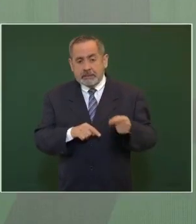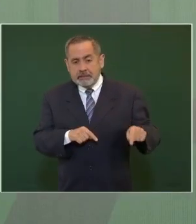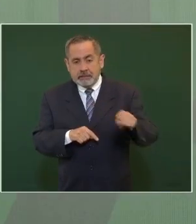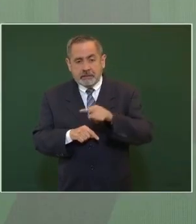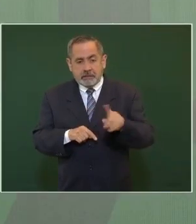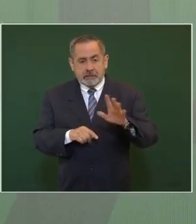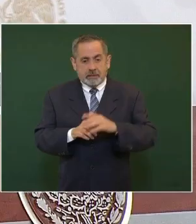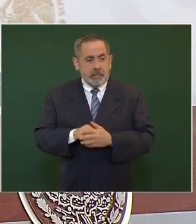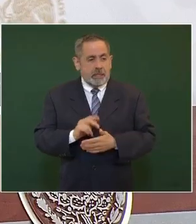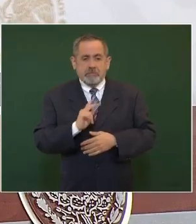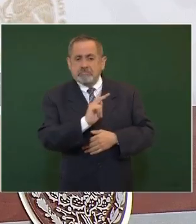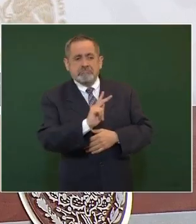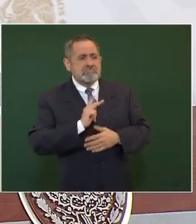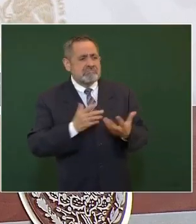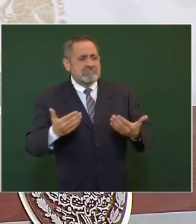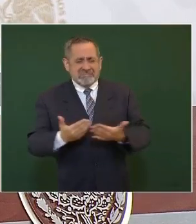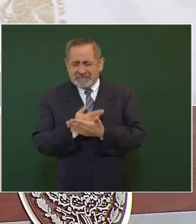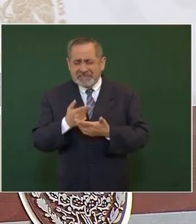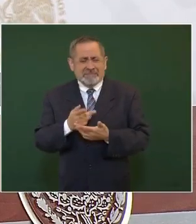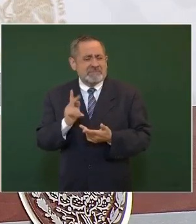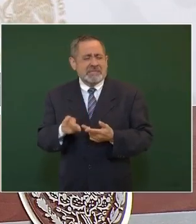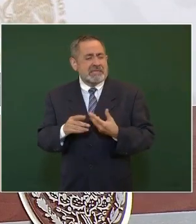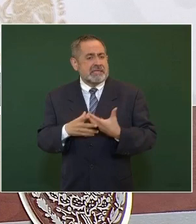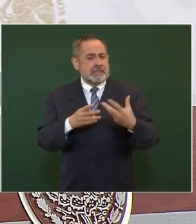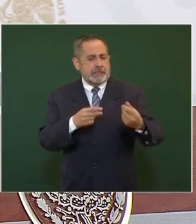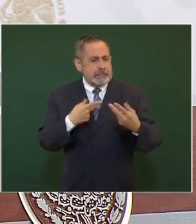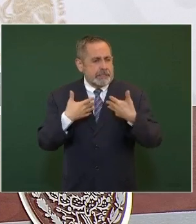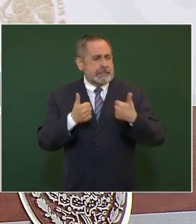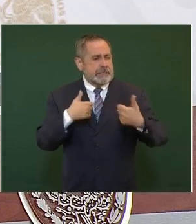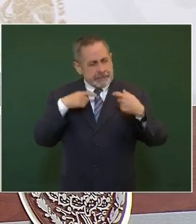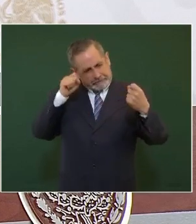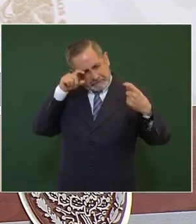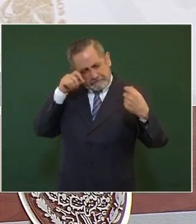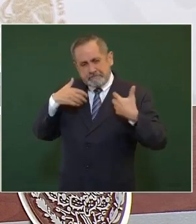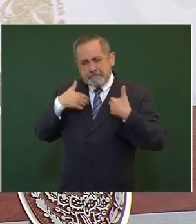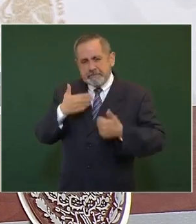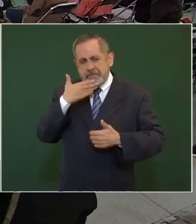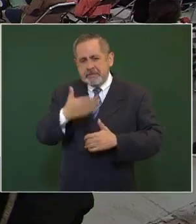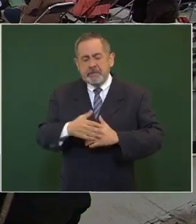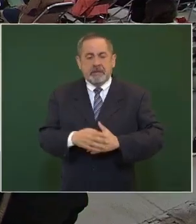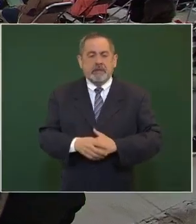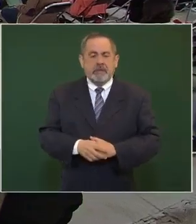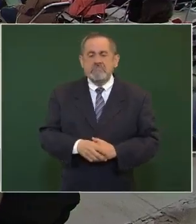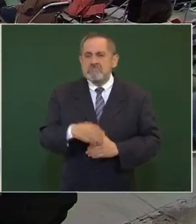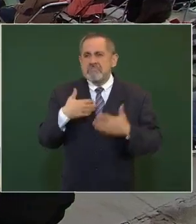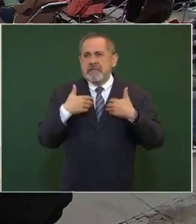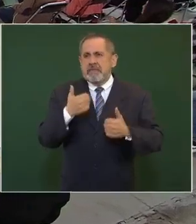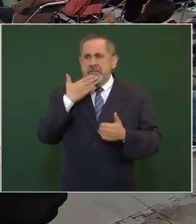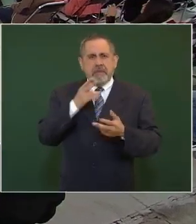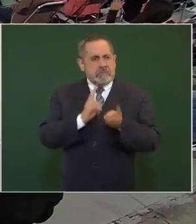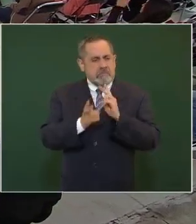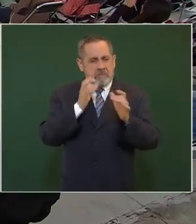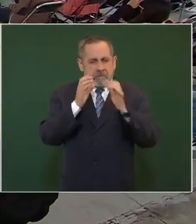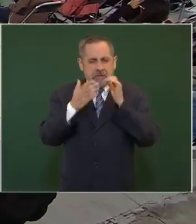nuestros paisanos, nos vamos a entender bien. Nos vamos a entender bien.